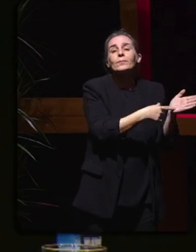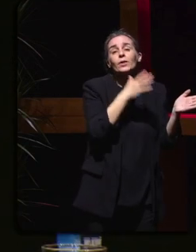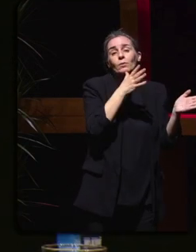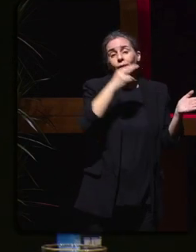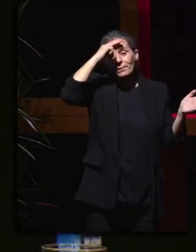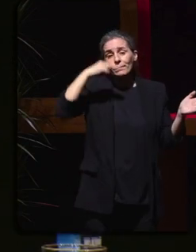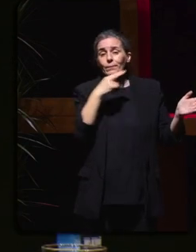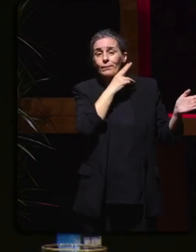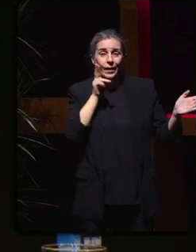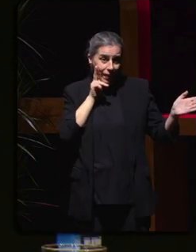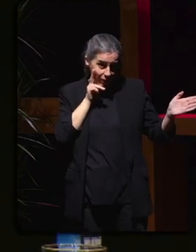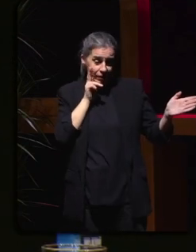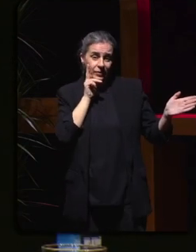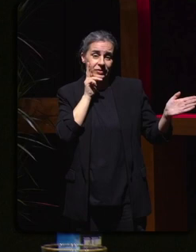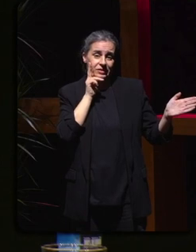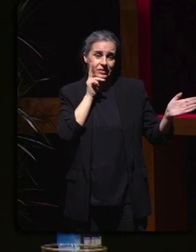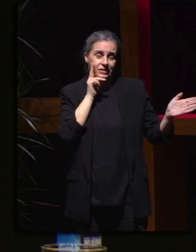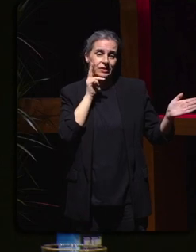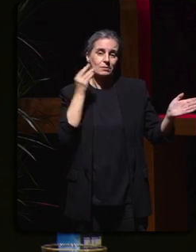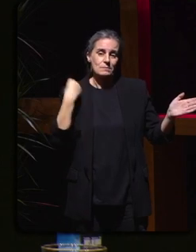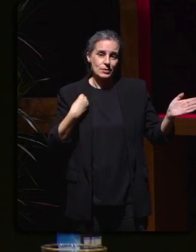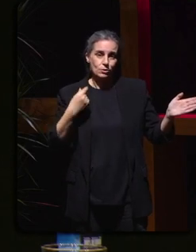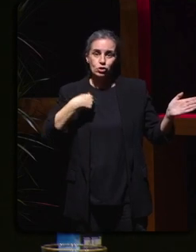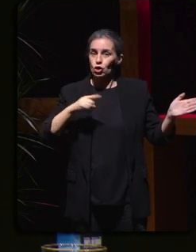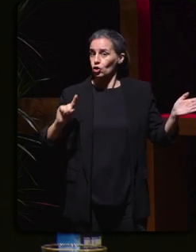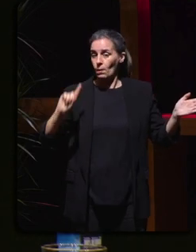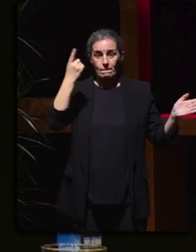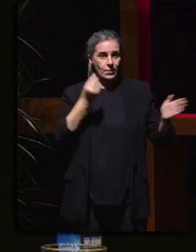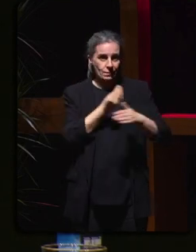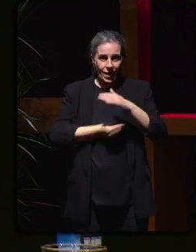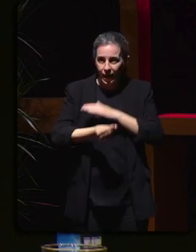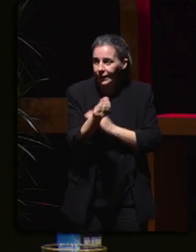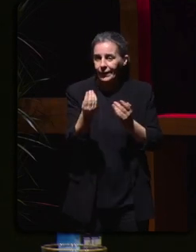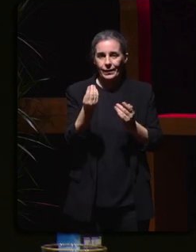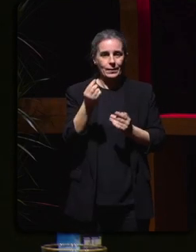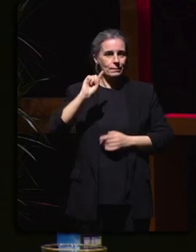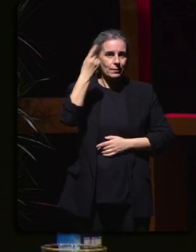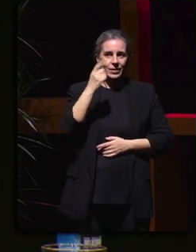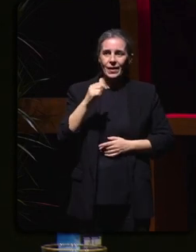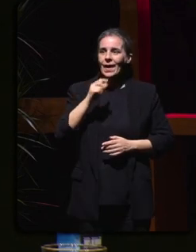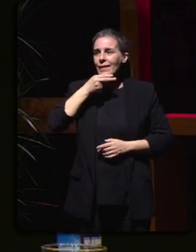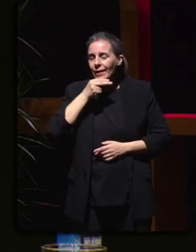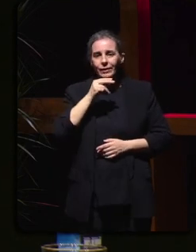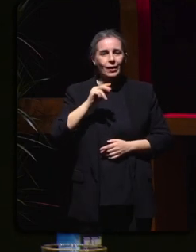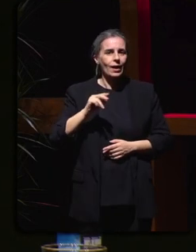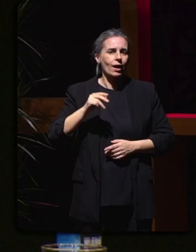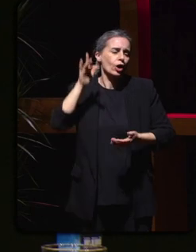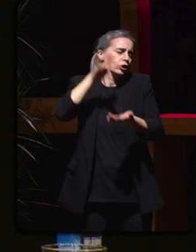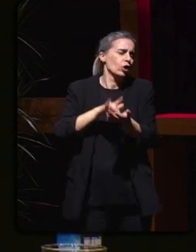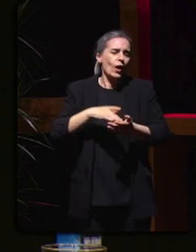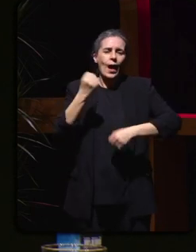pone porque mi padre y mi madre que yo era la primera hija y además era la primera nieta era la primera todo era Nochebuena y